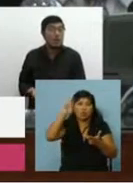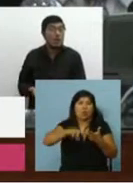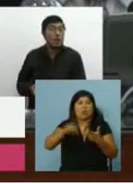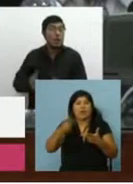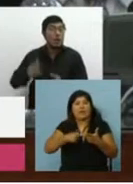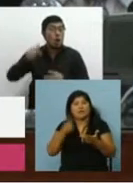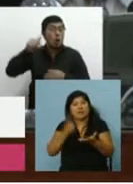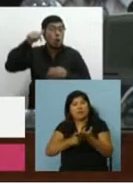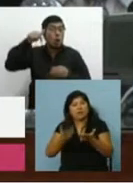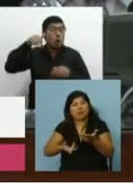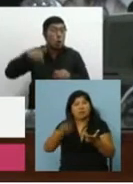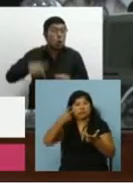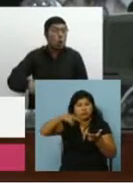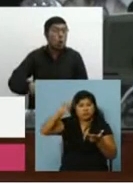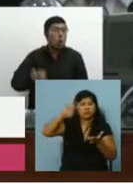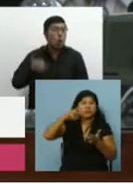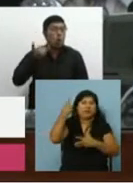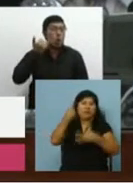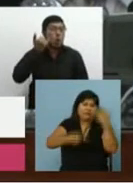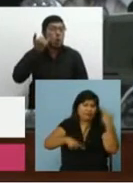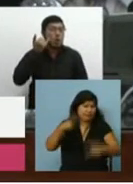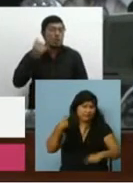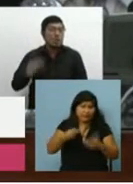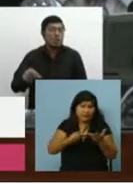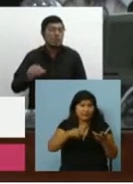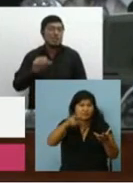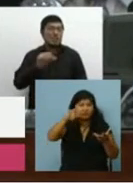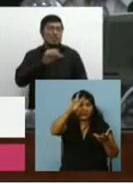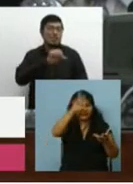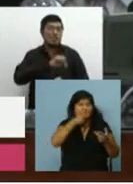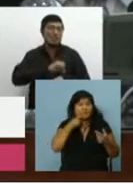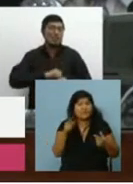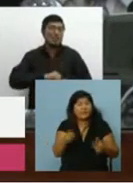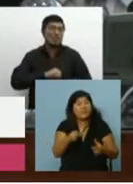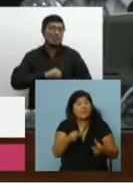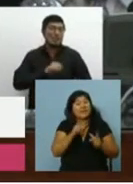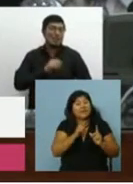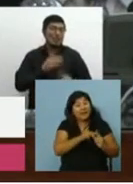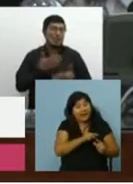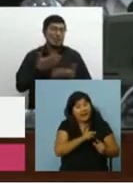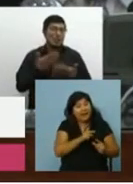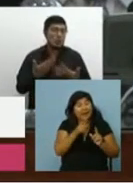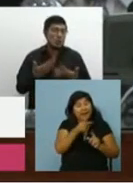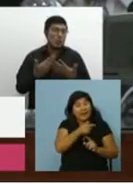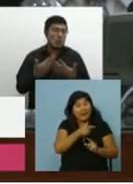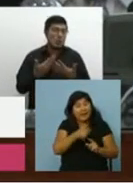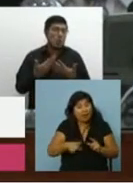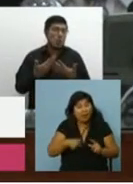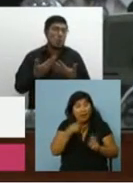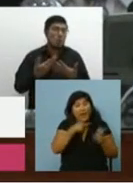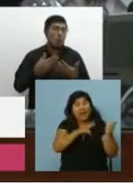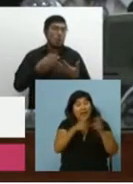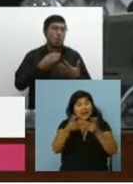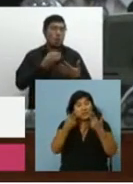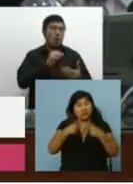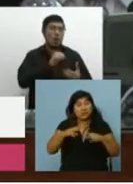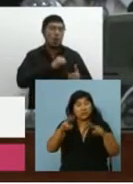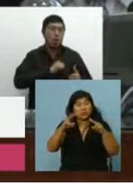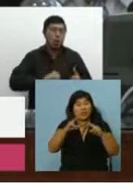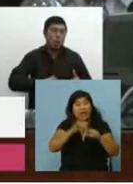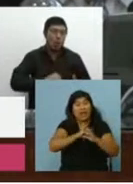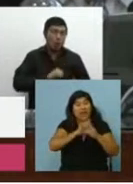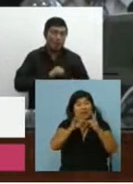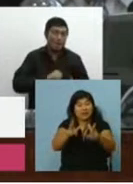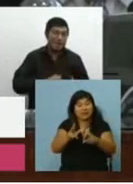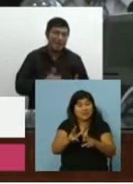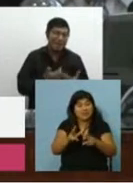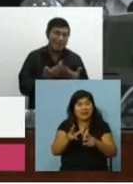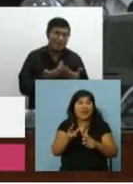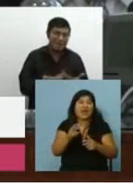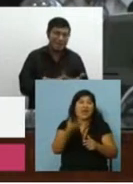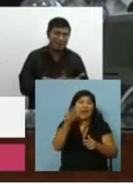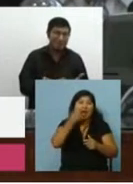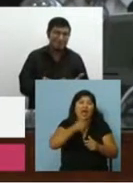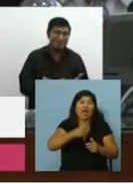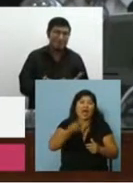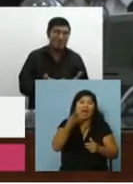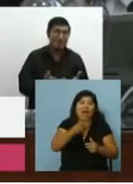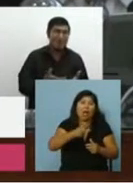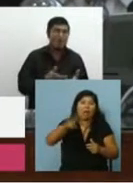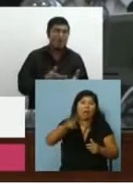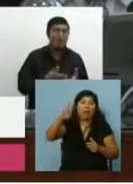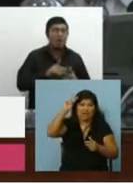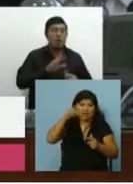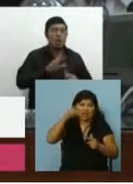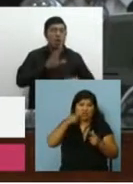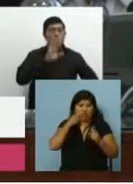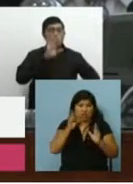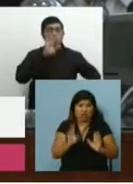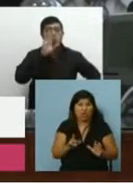públicos. El tema de anunciar también un aumento a días de las elecciones, de decirle a los estatales